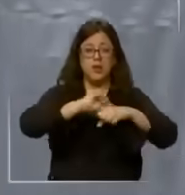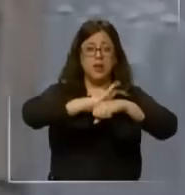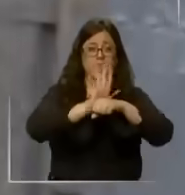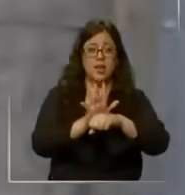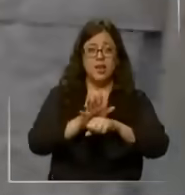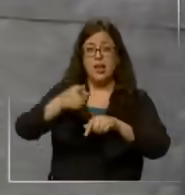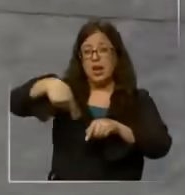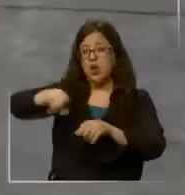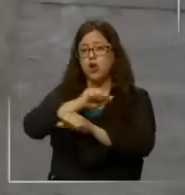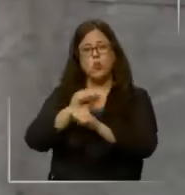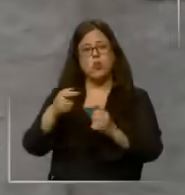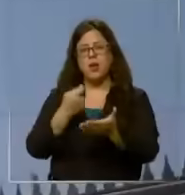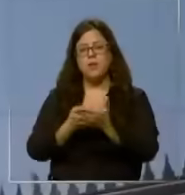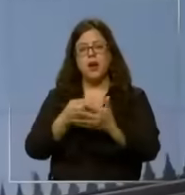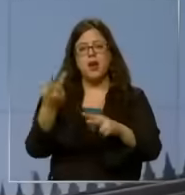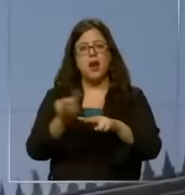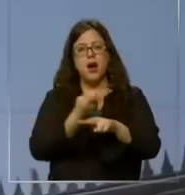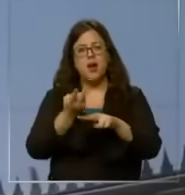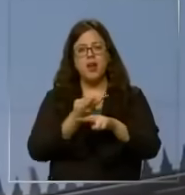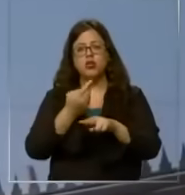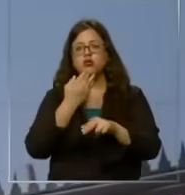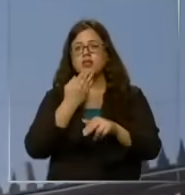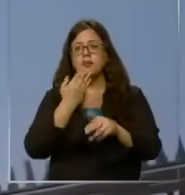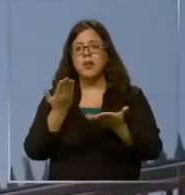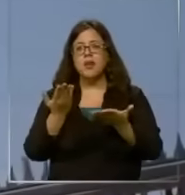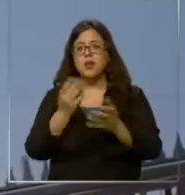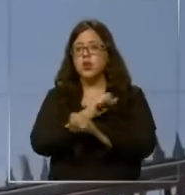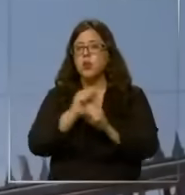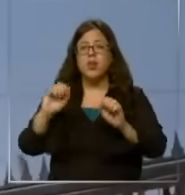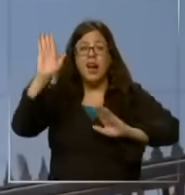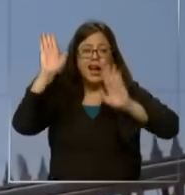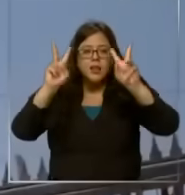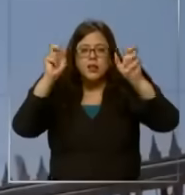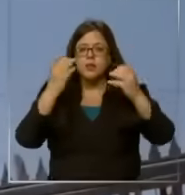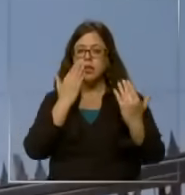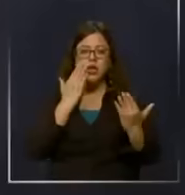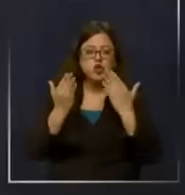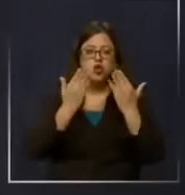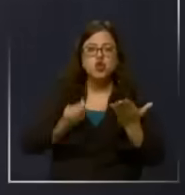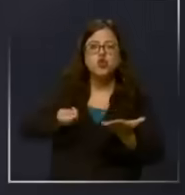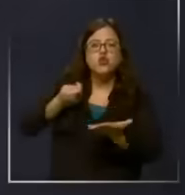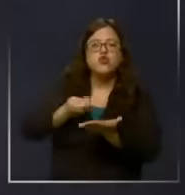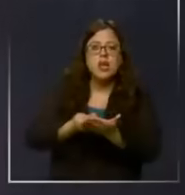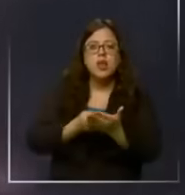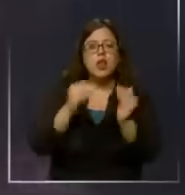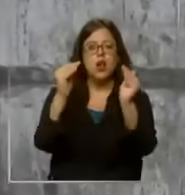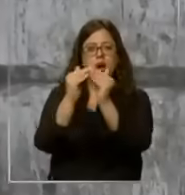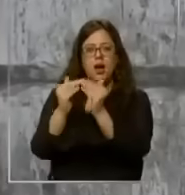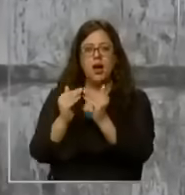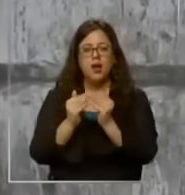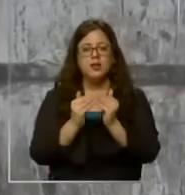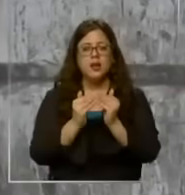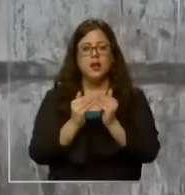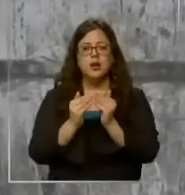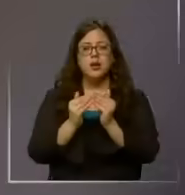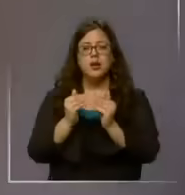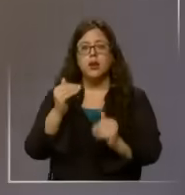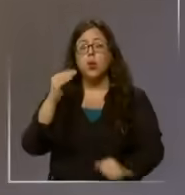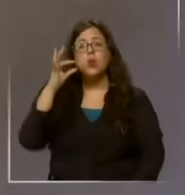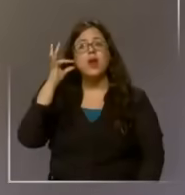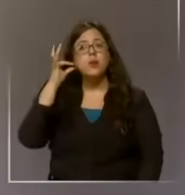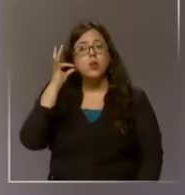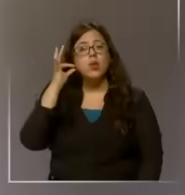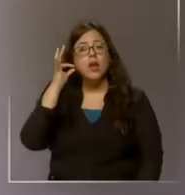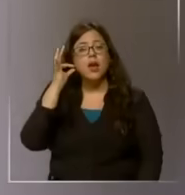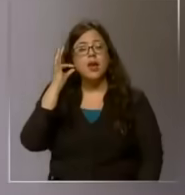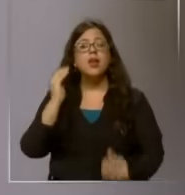podían costear sus arriendos. Tampoco eran candidatos para un subsidio habitacional. De repente una niña de